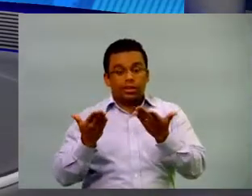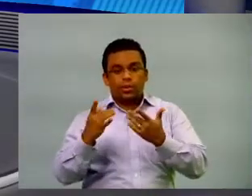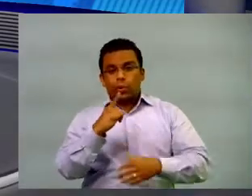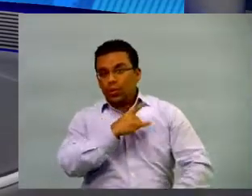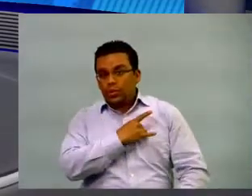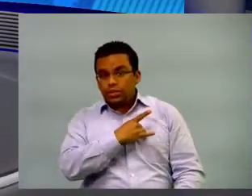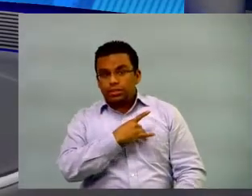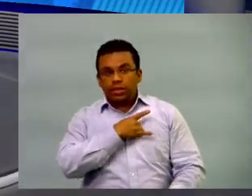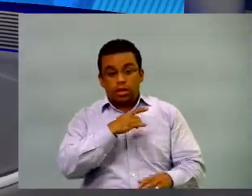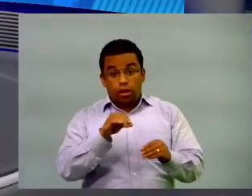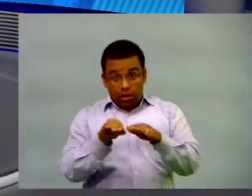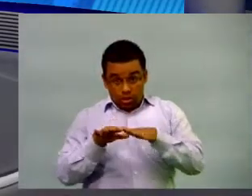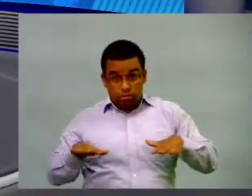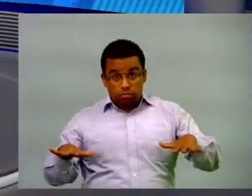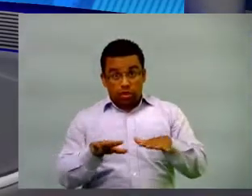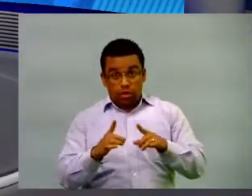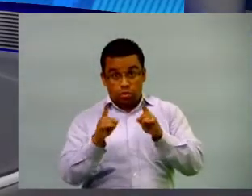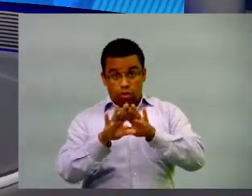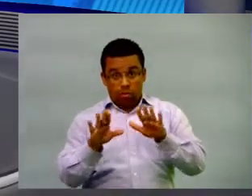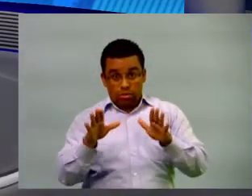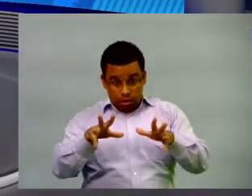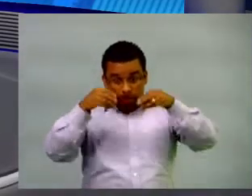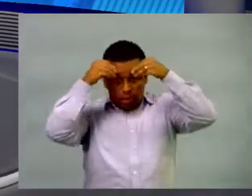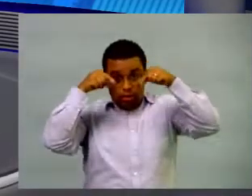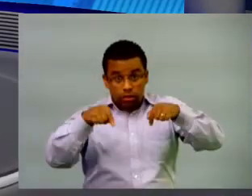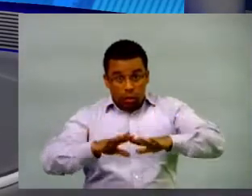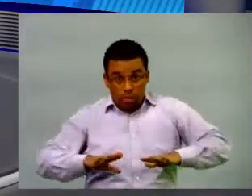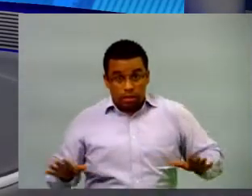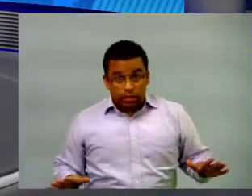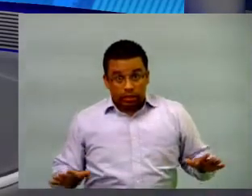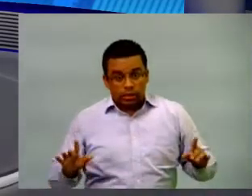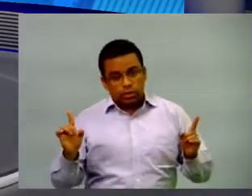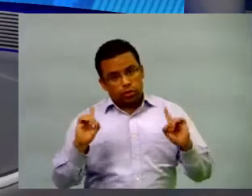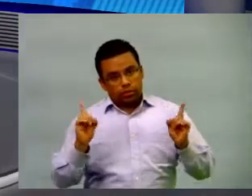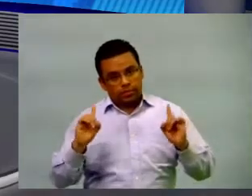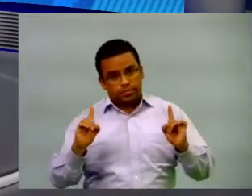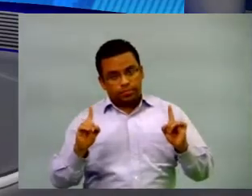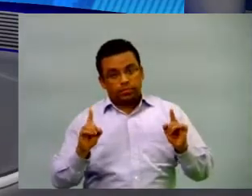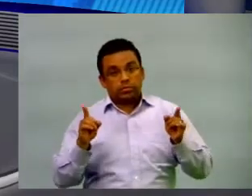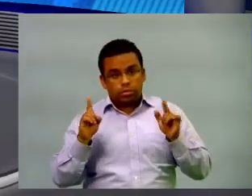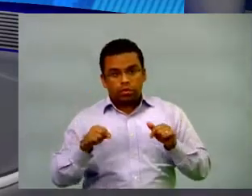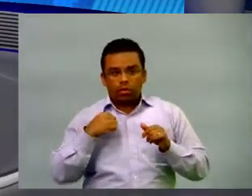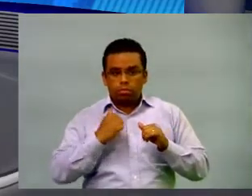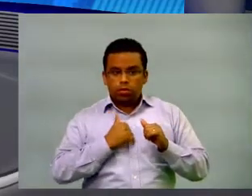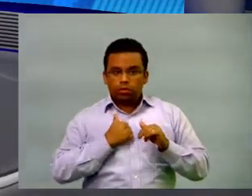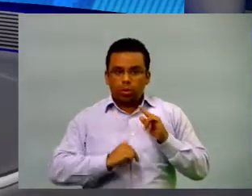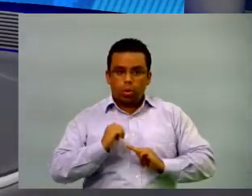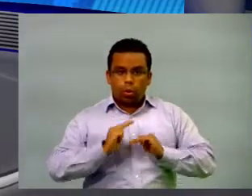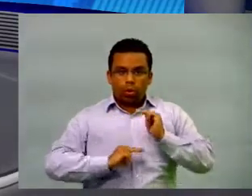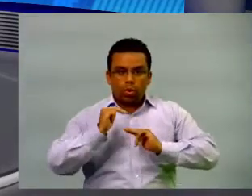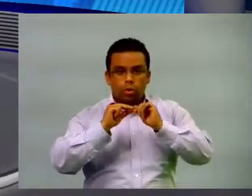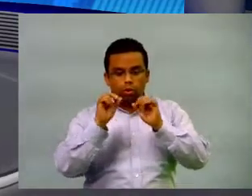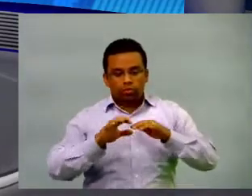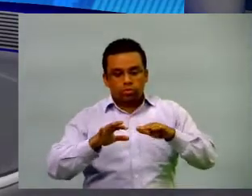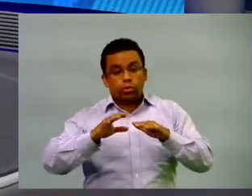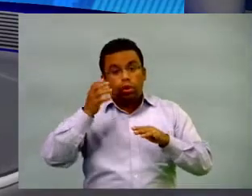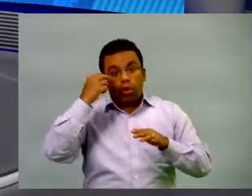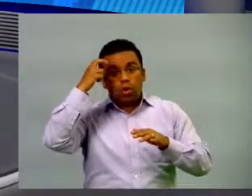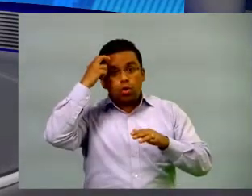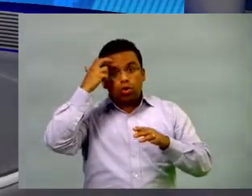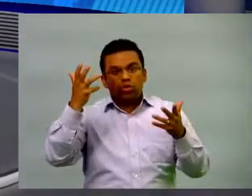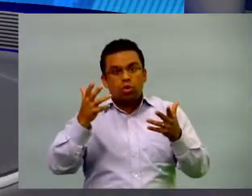escenarios de aprendizaje, ¿sí? También la construcción del conocimiento ya no se hace en espacios cerrados, sino se